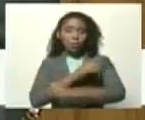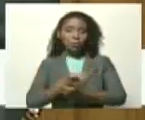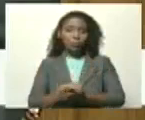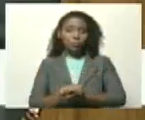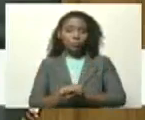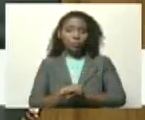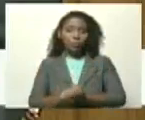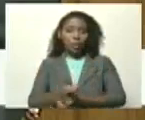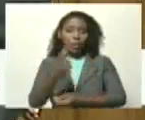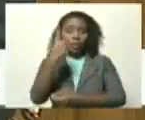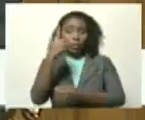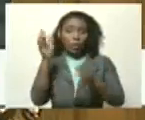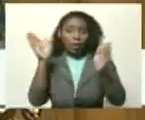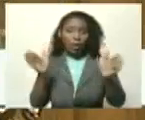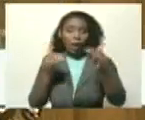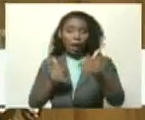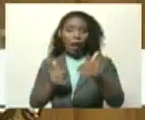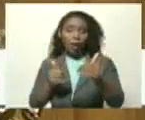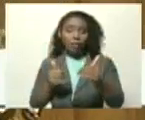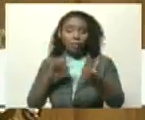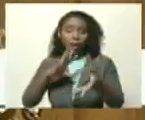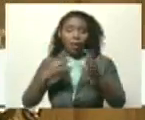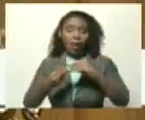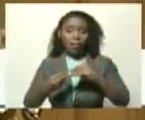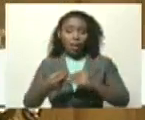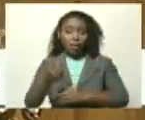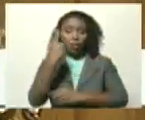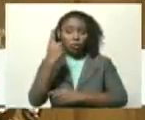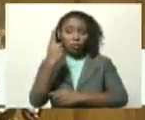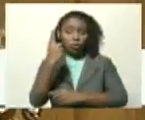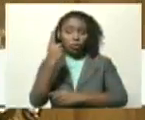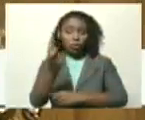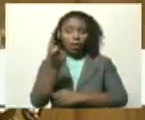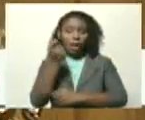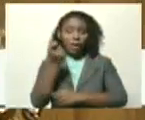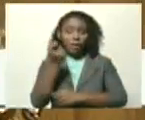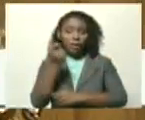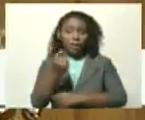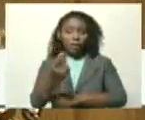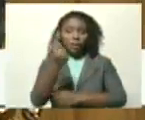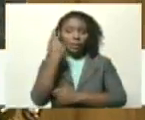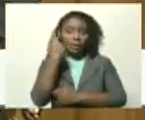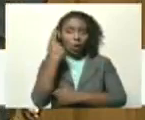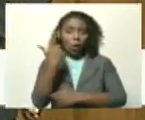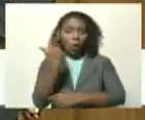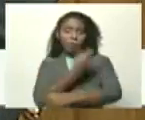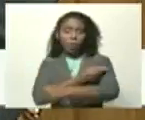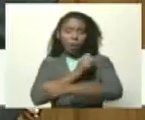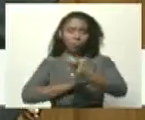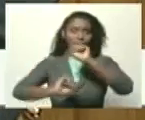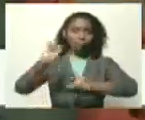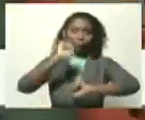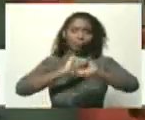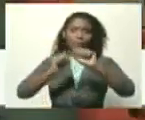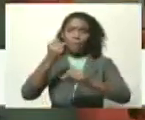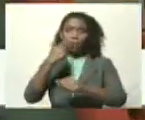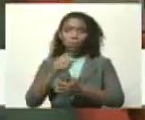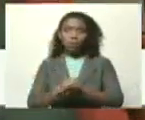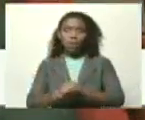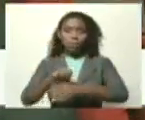si una caja de CLAP, si un paquete de arroz, si un antibiótico, si una